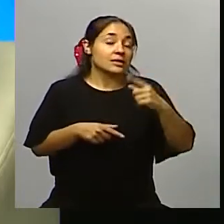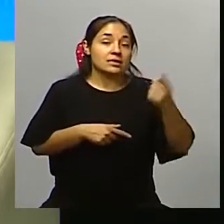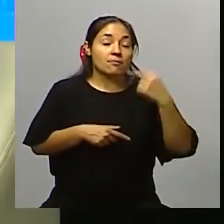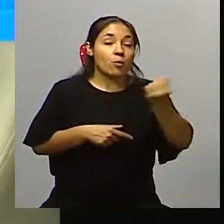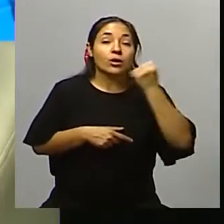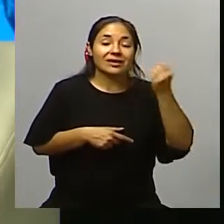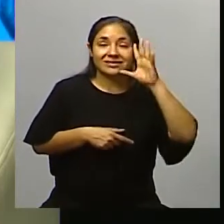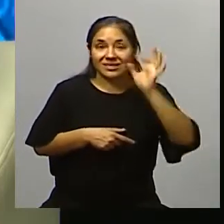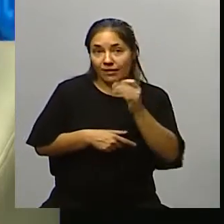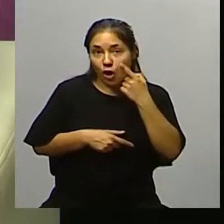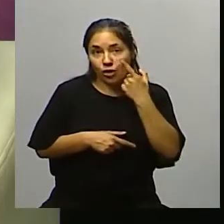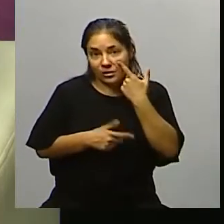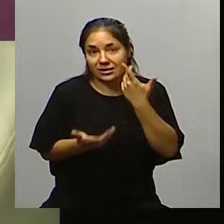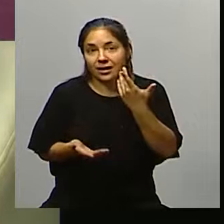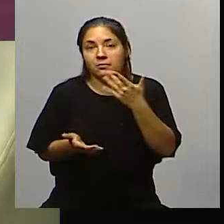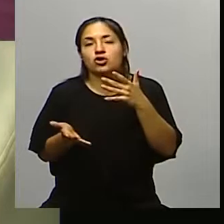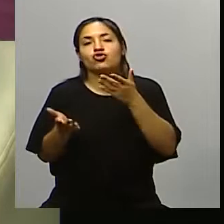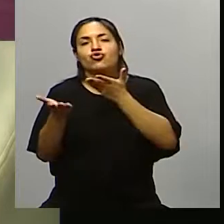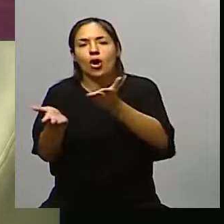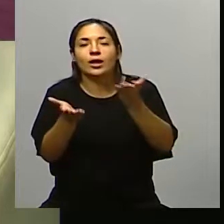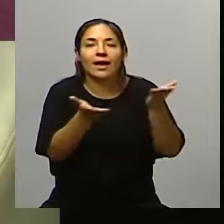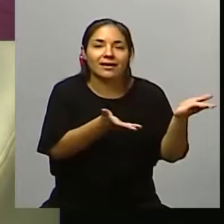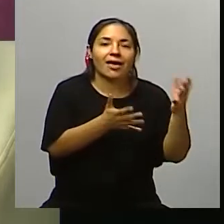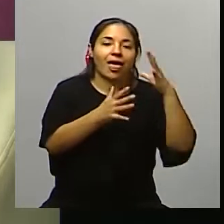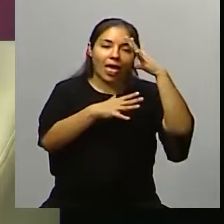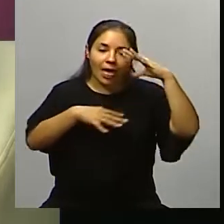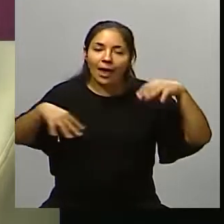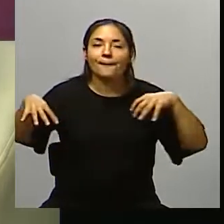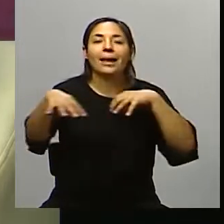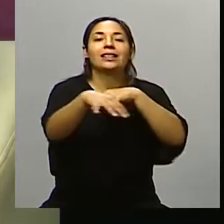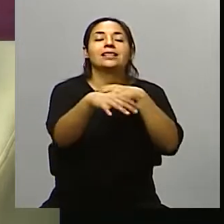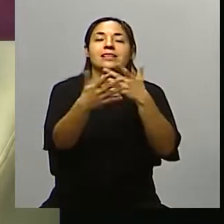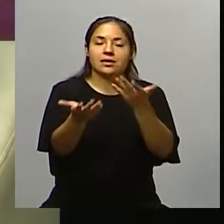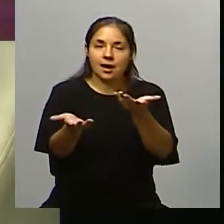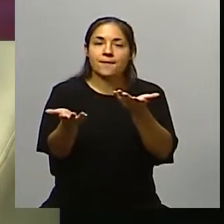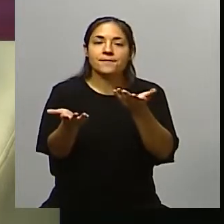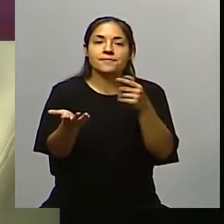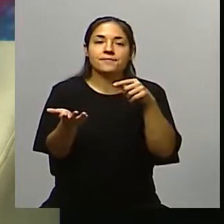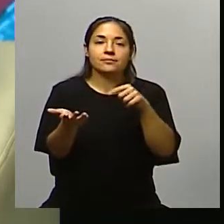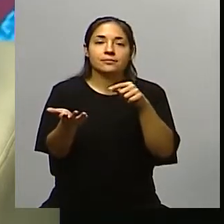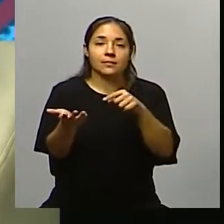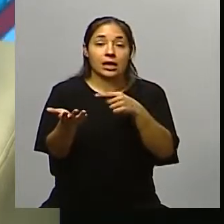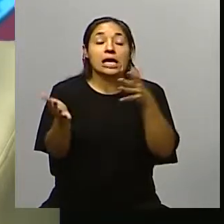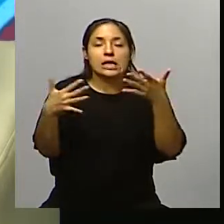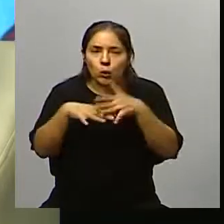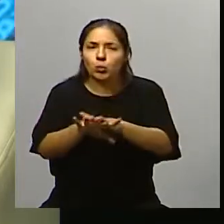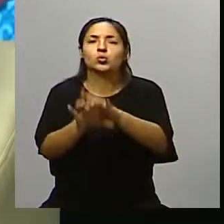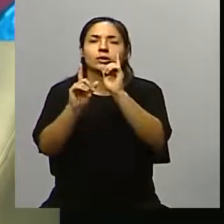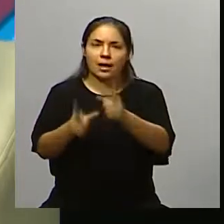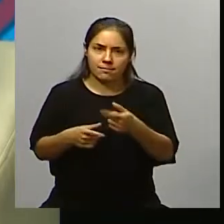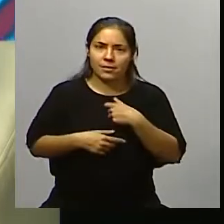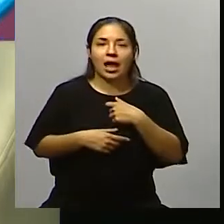¿no? La solidaridad, la empatía, la inclusión, ¿no?